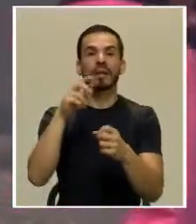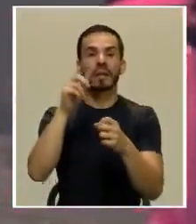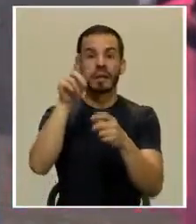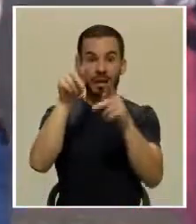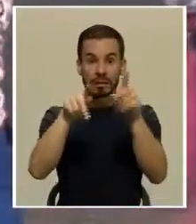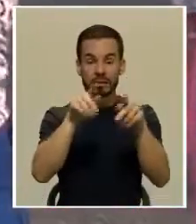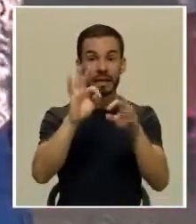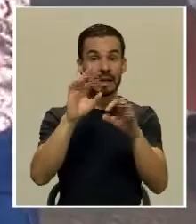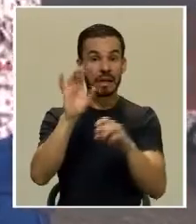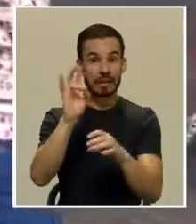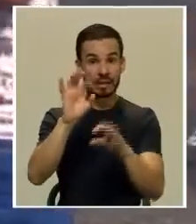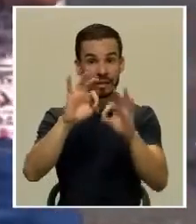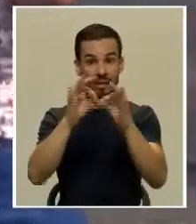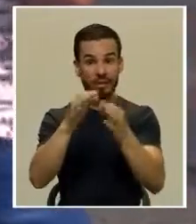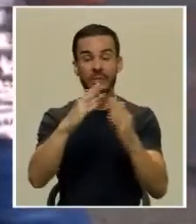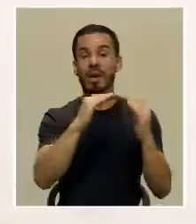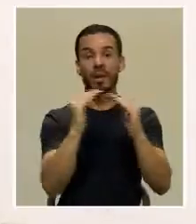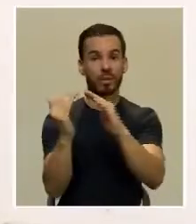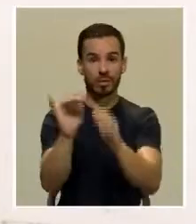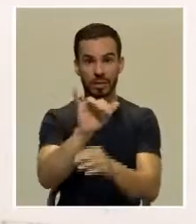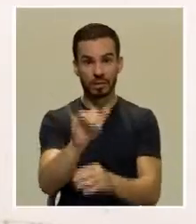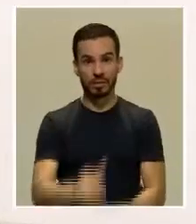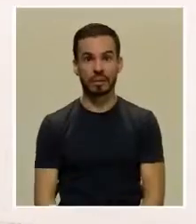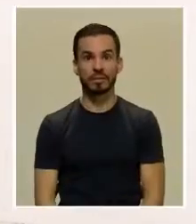COVID-19 en las 7 familias y en la comunidad.